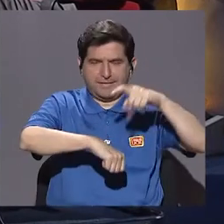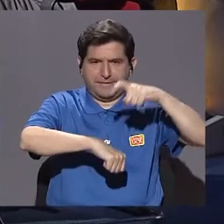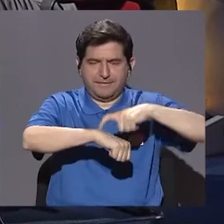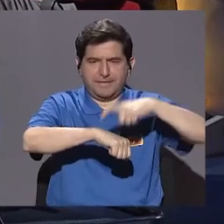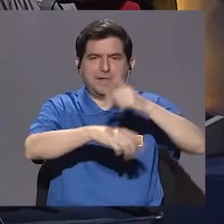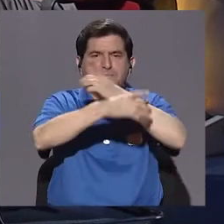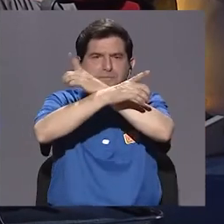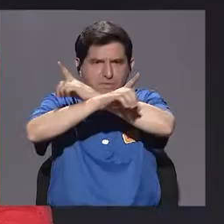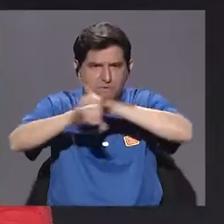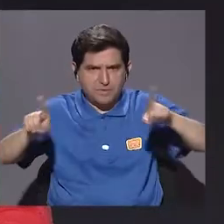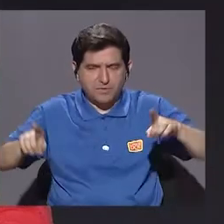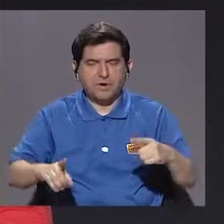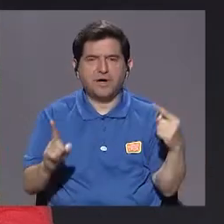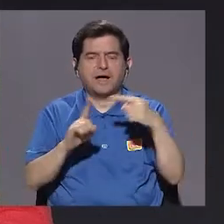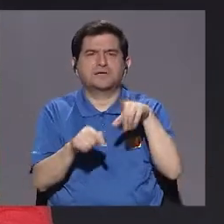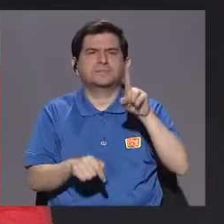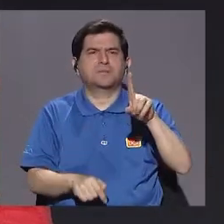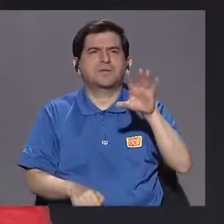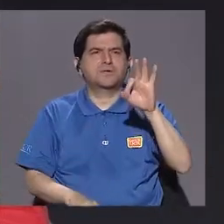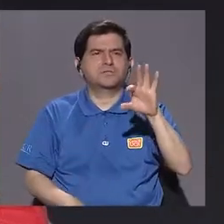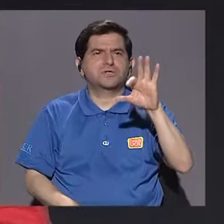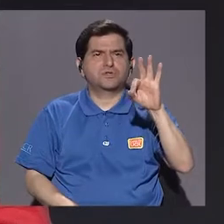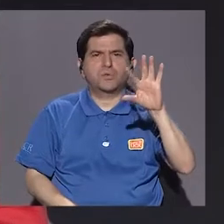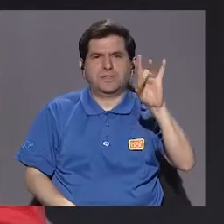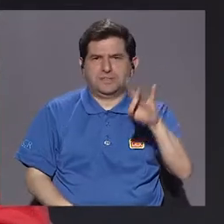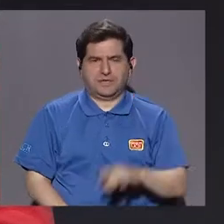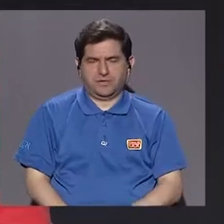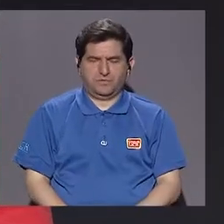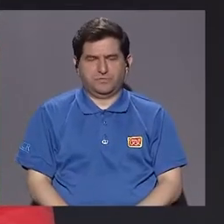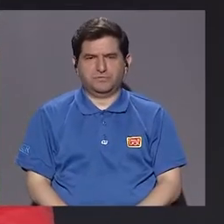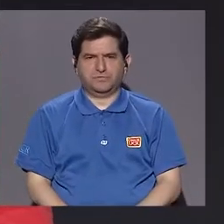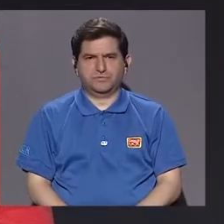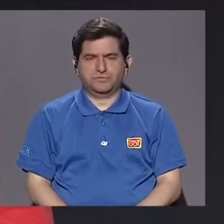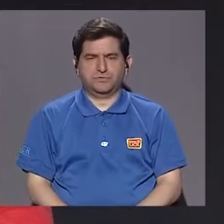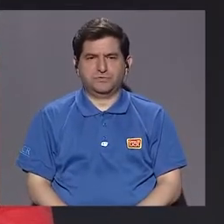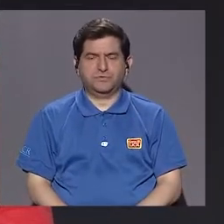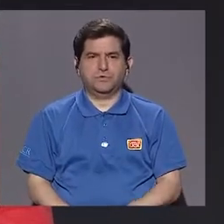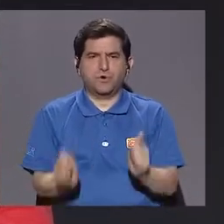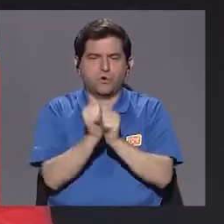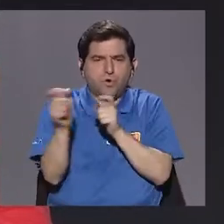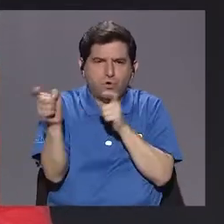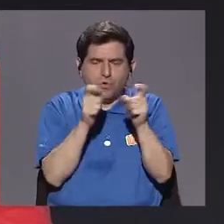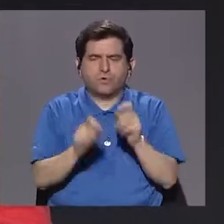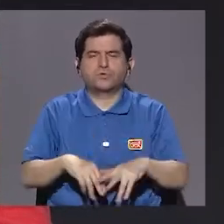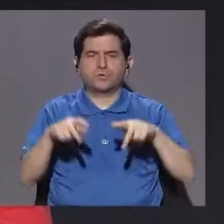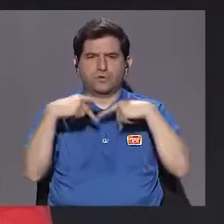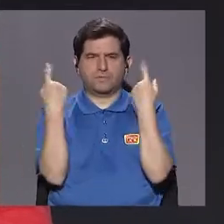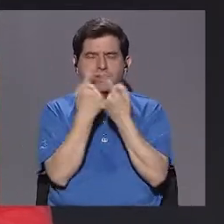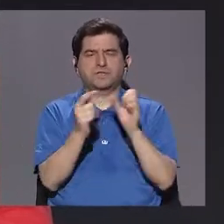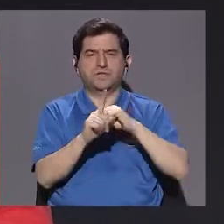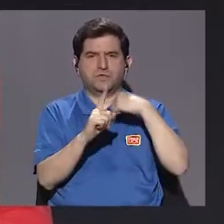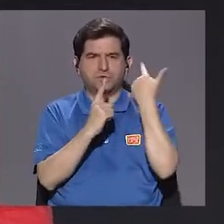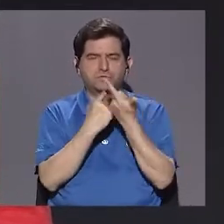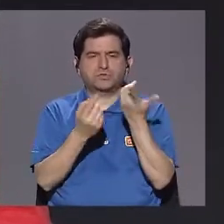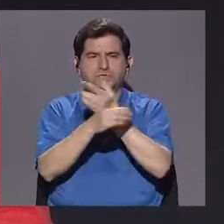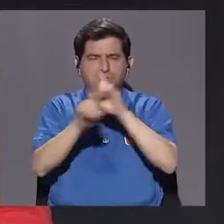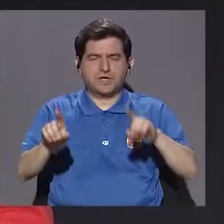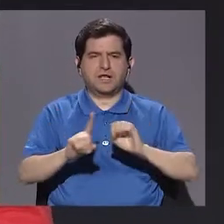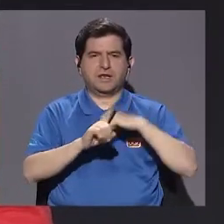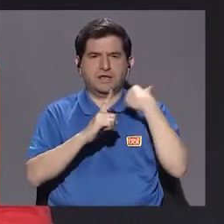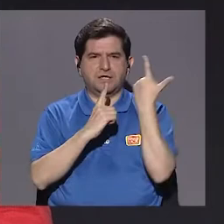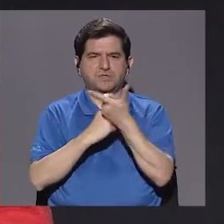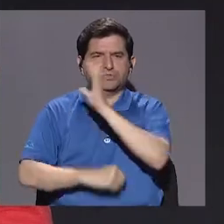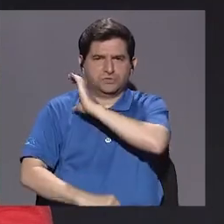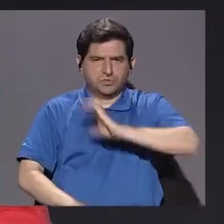democrático hasta 1998 digamos de condominio de los partidos socialdemócratas sensoriales y social cristianos en